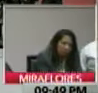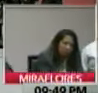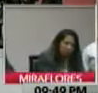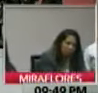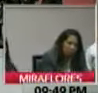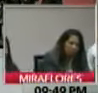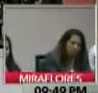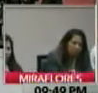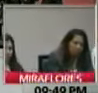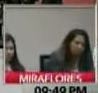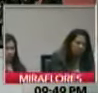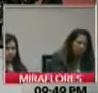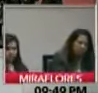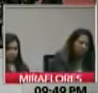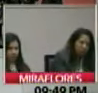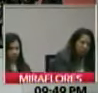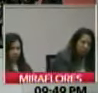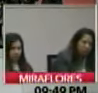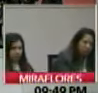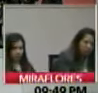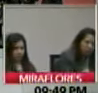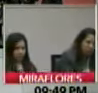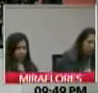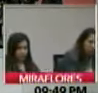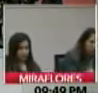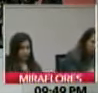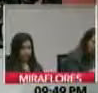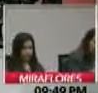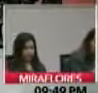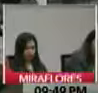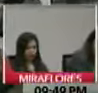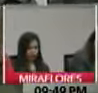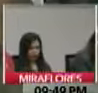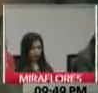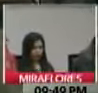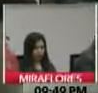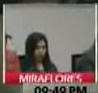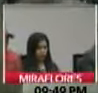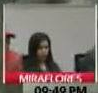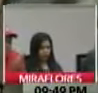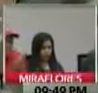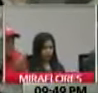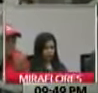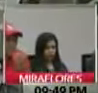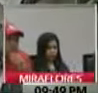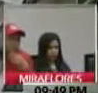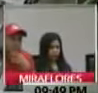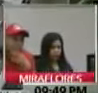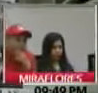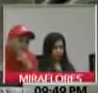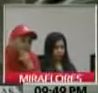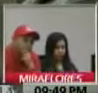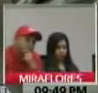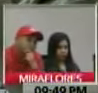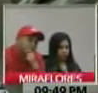¿En qué se diferencian estos actos, pues? Esto fue aeropuerto de Bruselas.